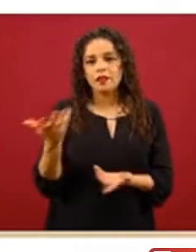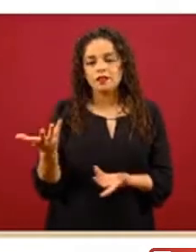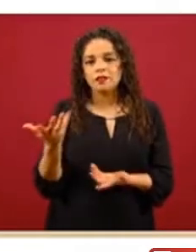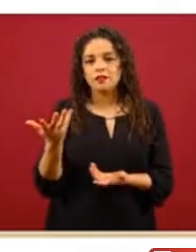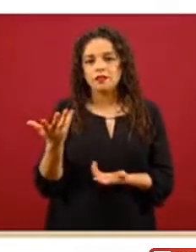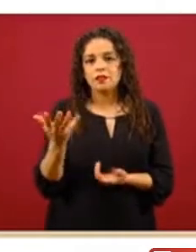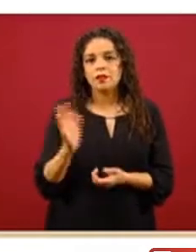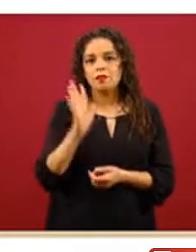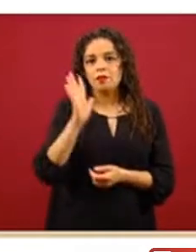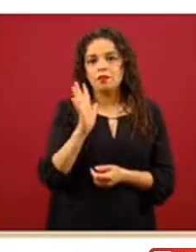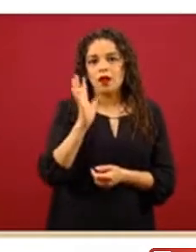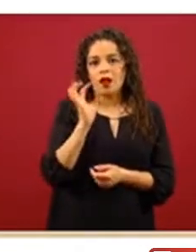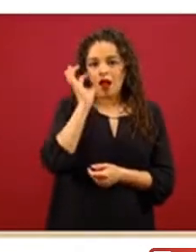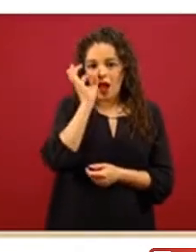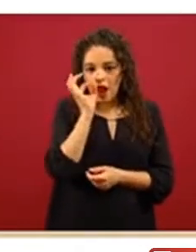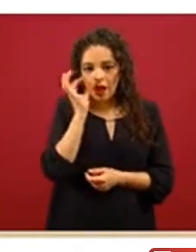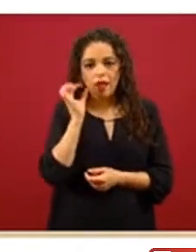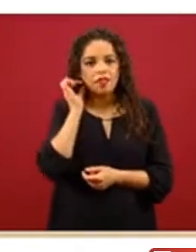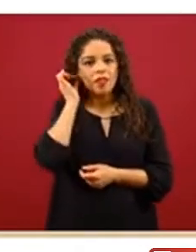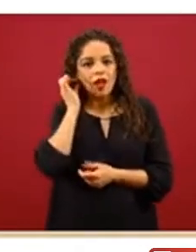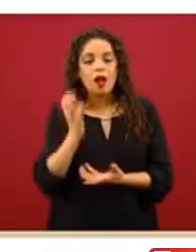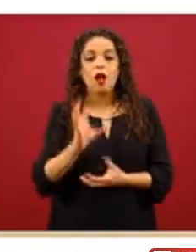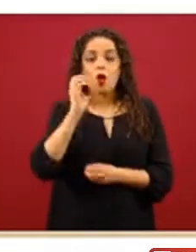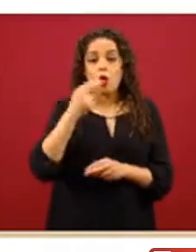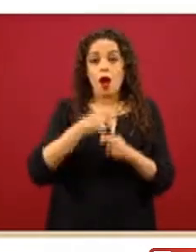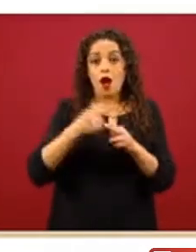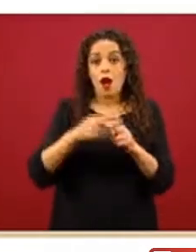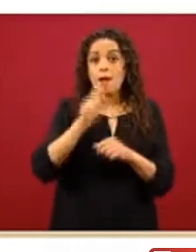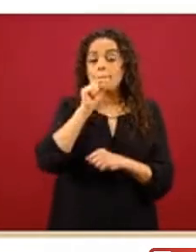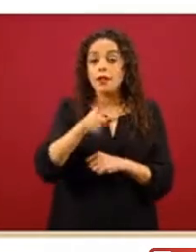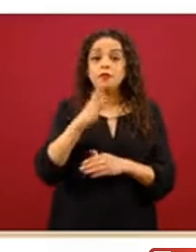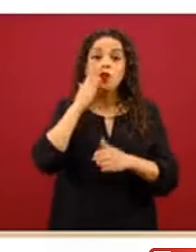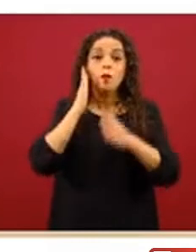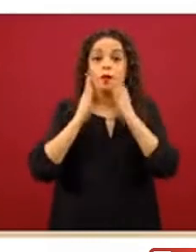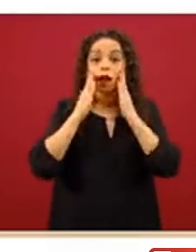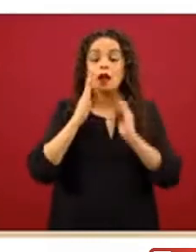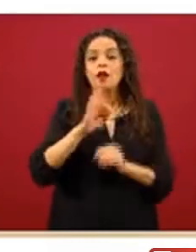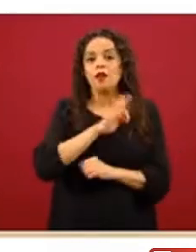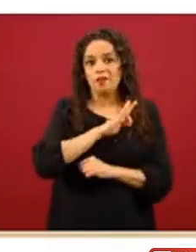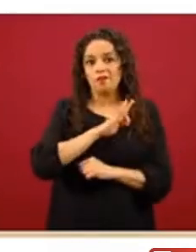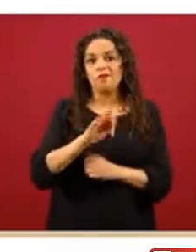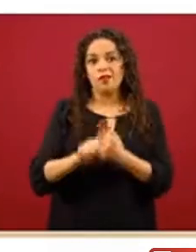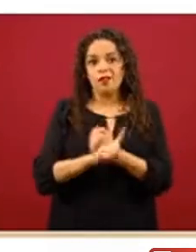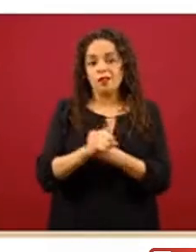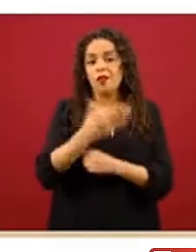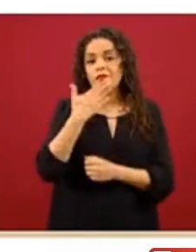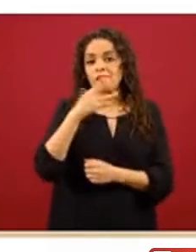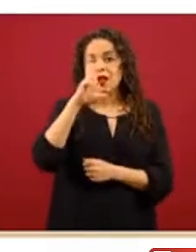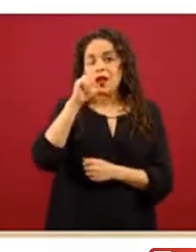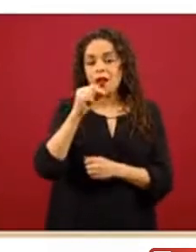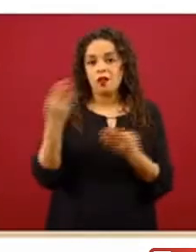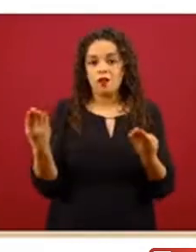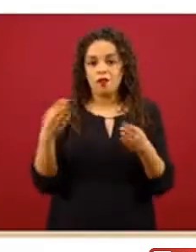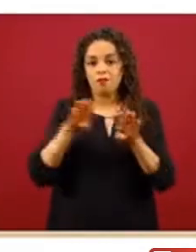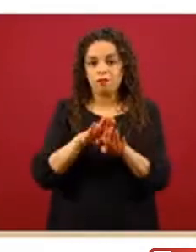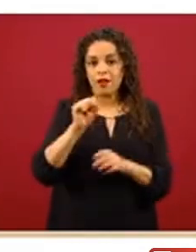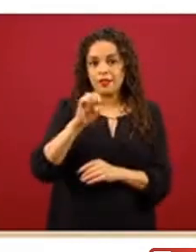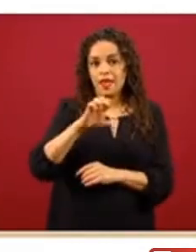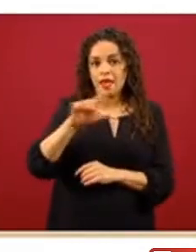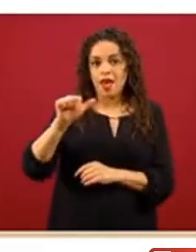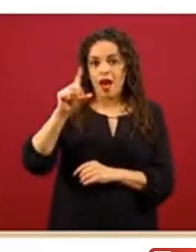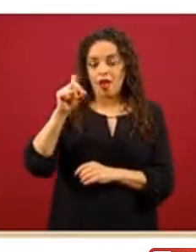puede interferir, inclusive el maquillaje puede interferir en el sellado de estos respiradores. Y abajo de ese